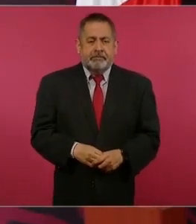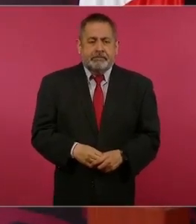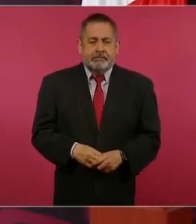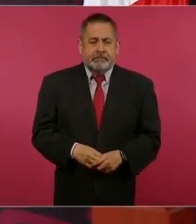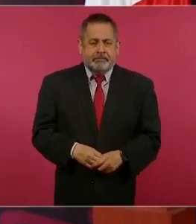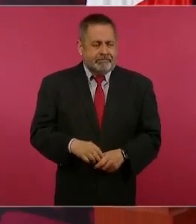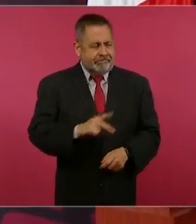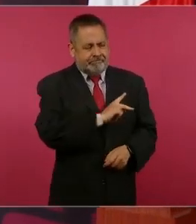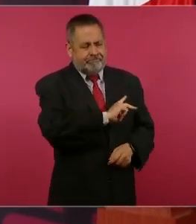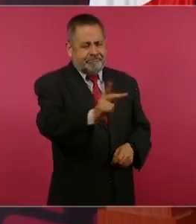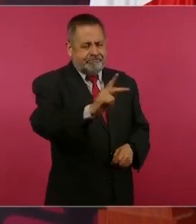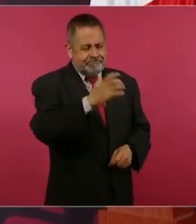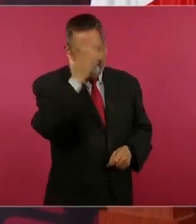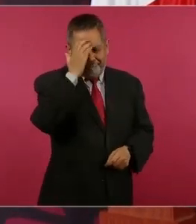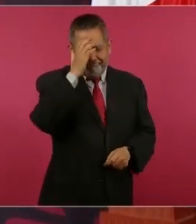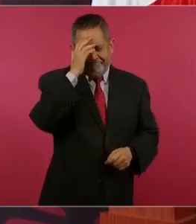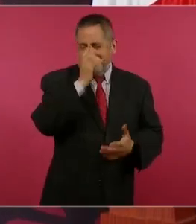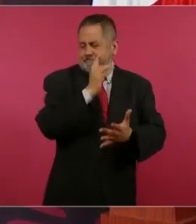a todos.